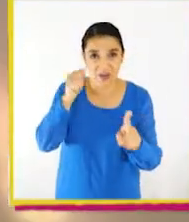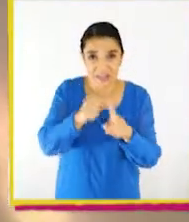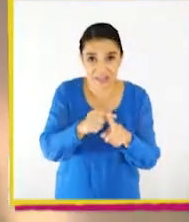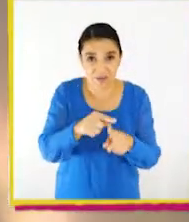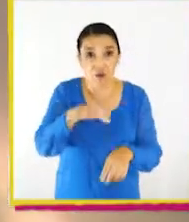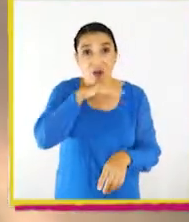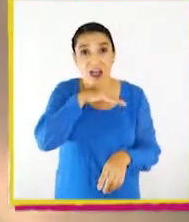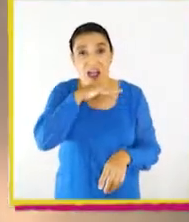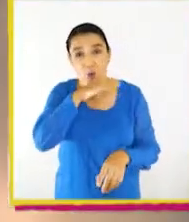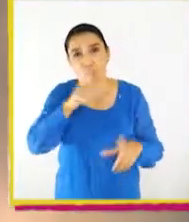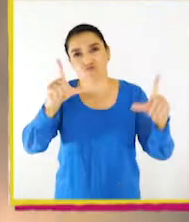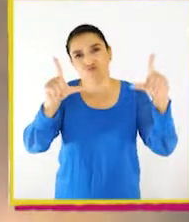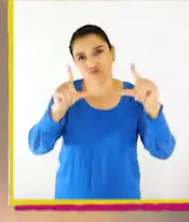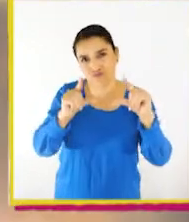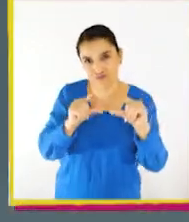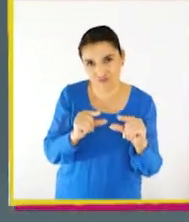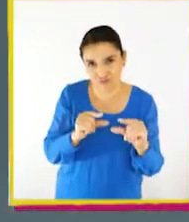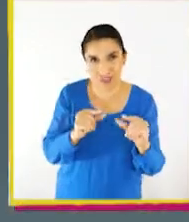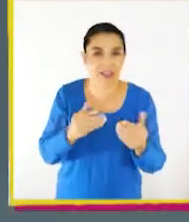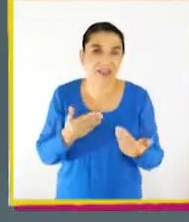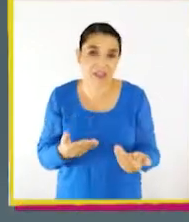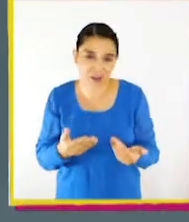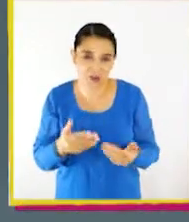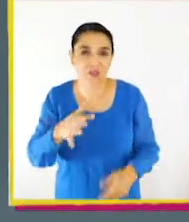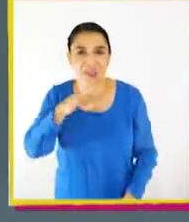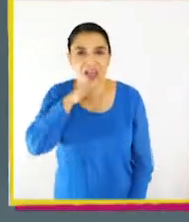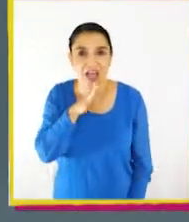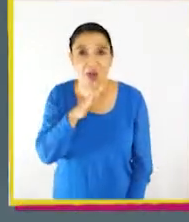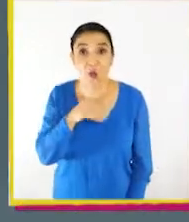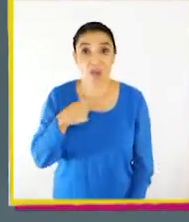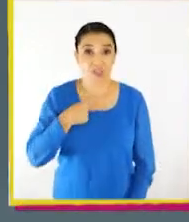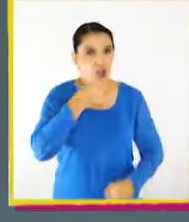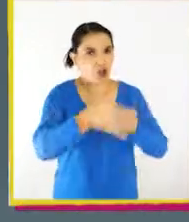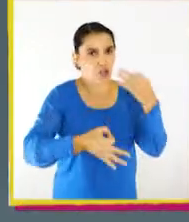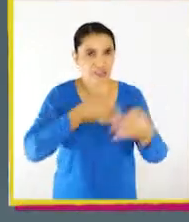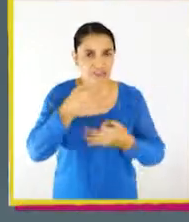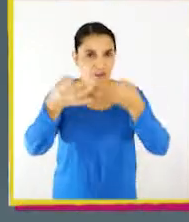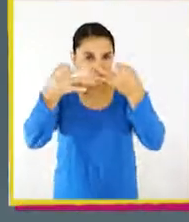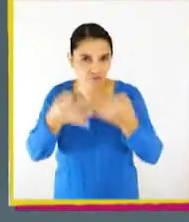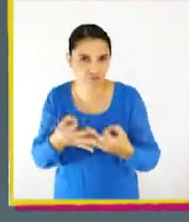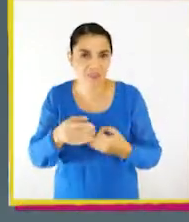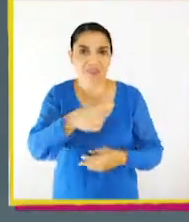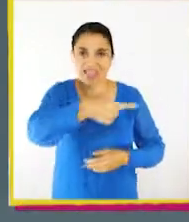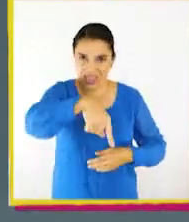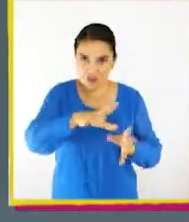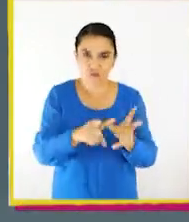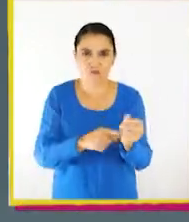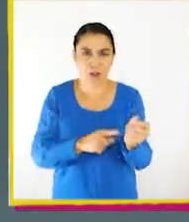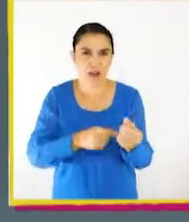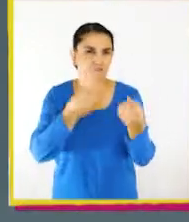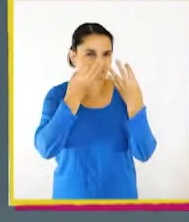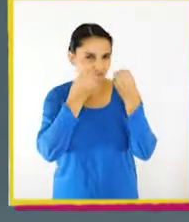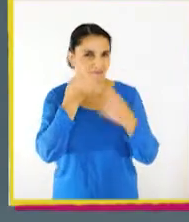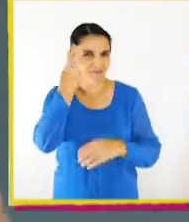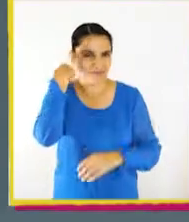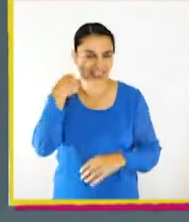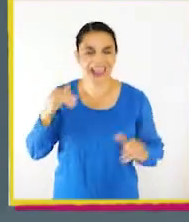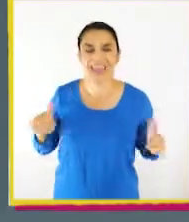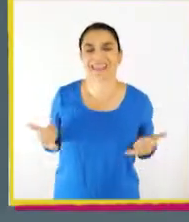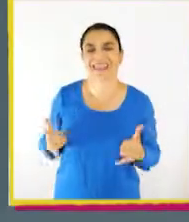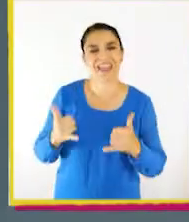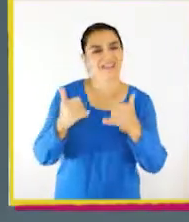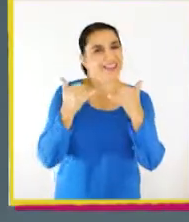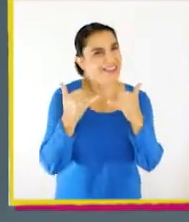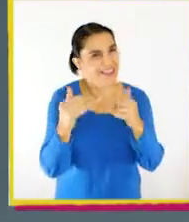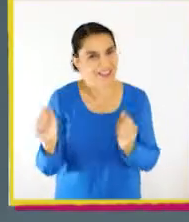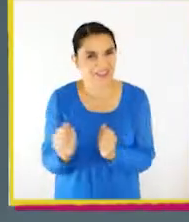que bajemos nuestro consumo familiar de agua. Iré a contarles al tiro el cálculo que acabamos de sacar para que tomen conciencia. Me